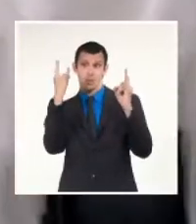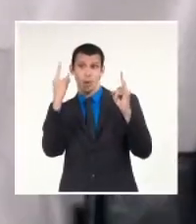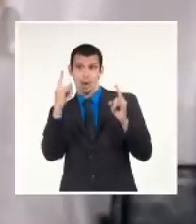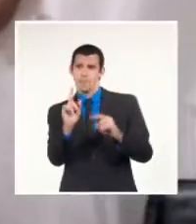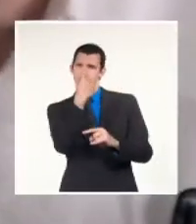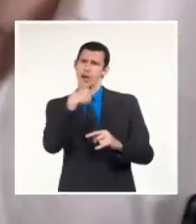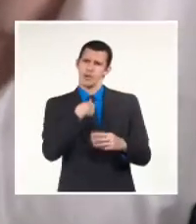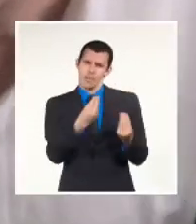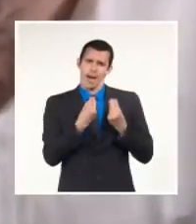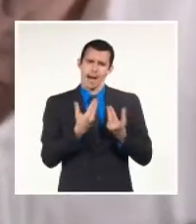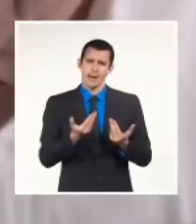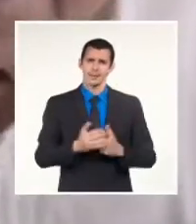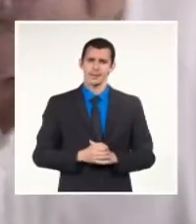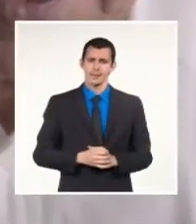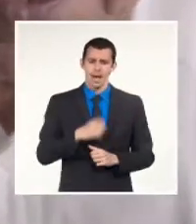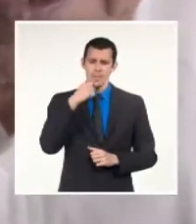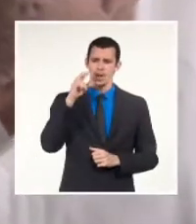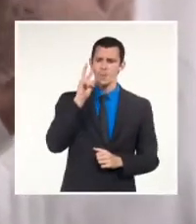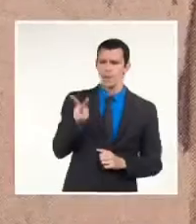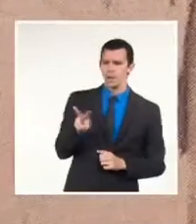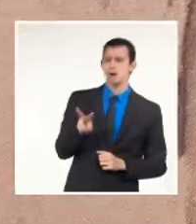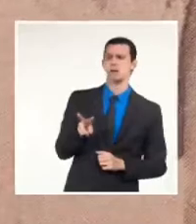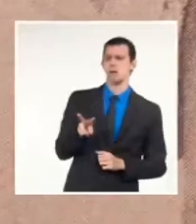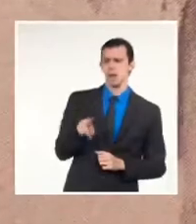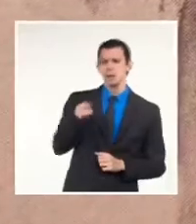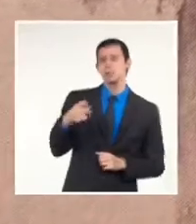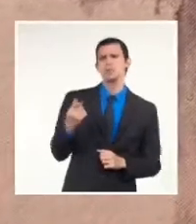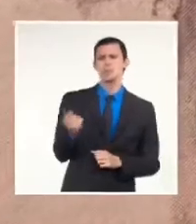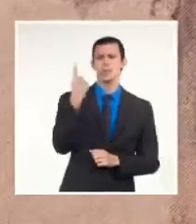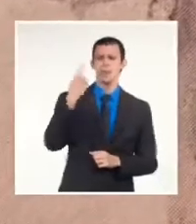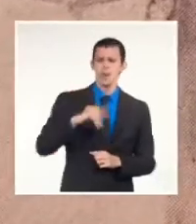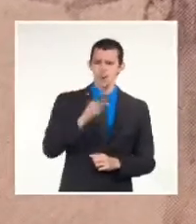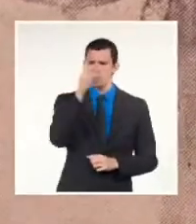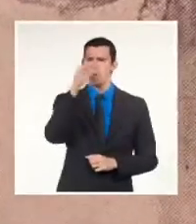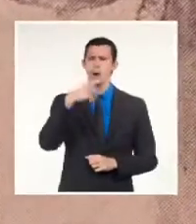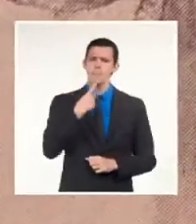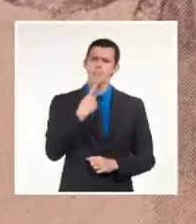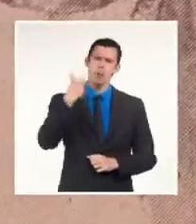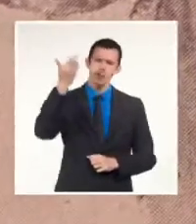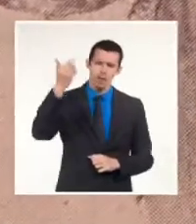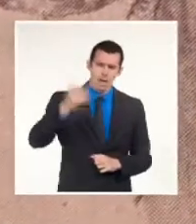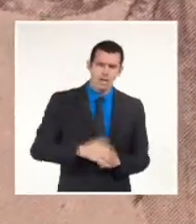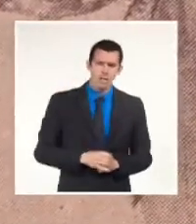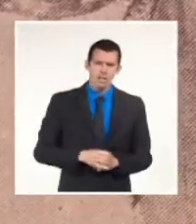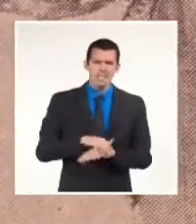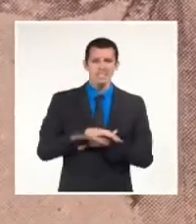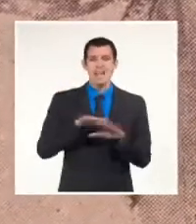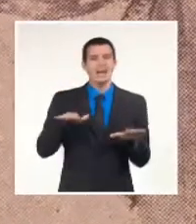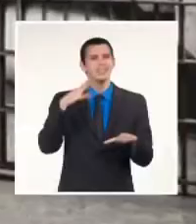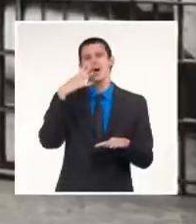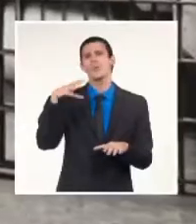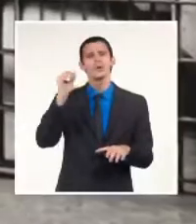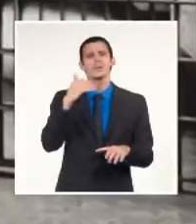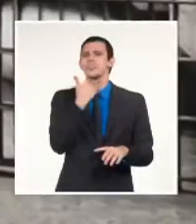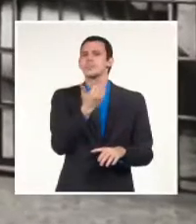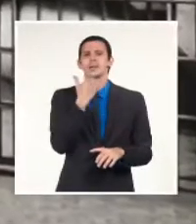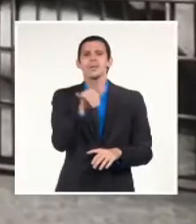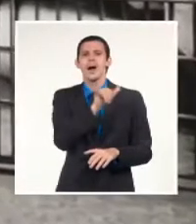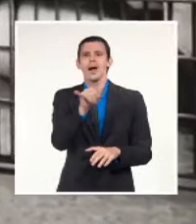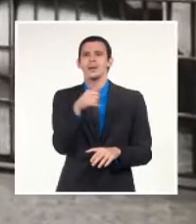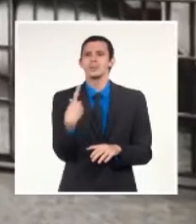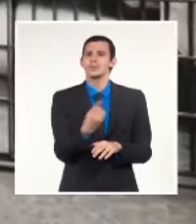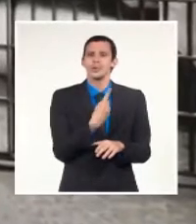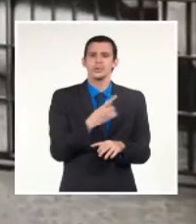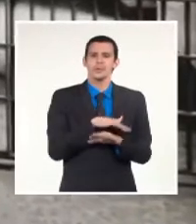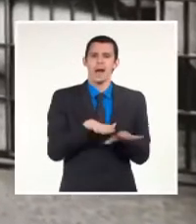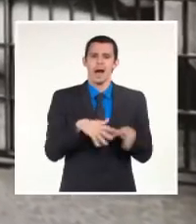cuenta que no iban a lograr lo que querían. Siempre recuerdo eso, la bravura del jibarito este. Luego nos